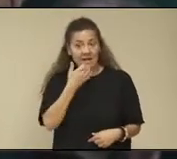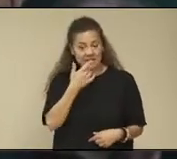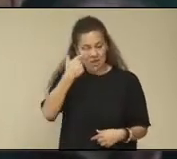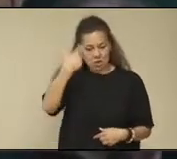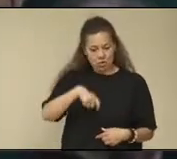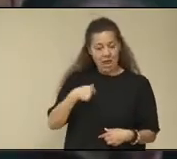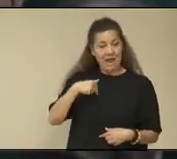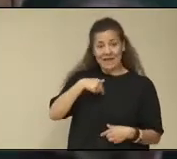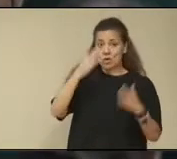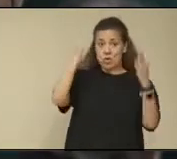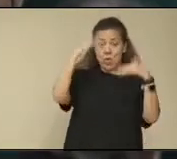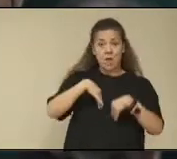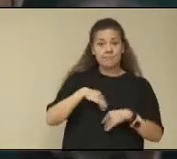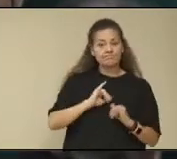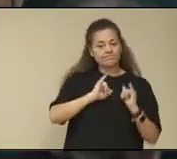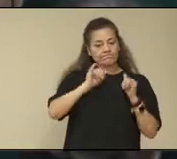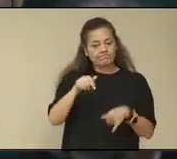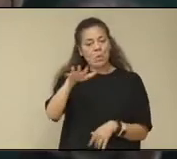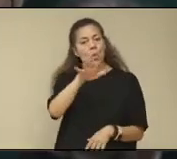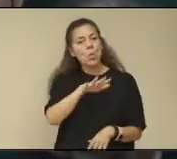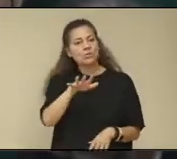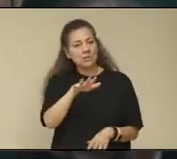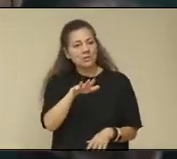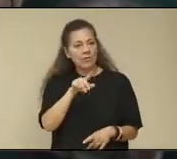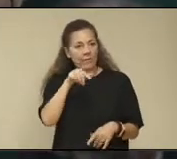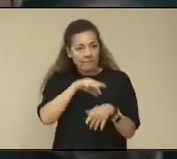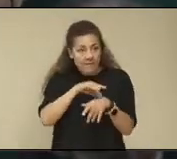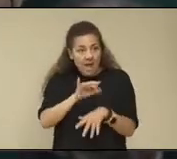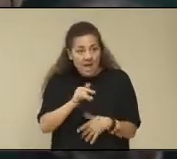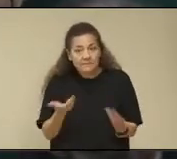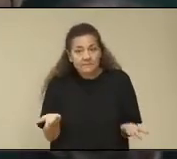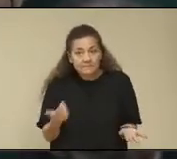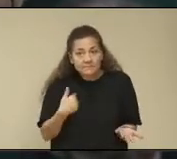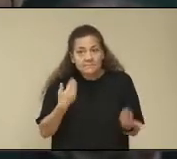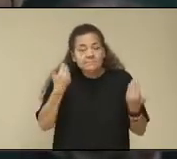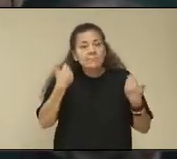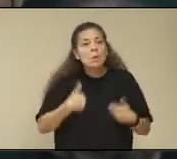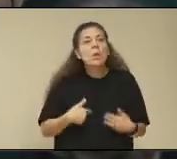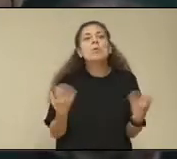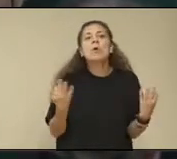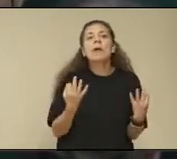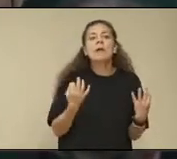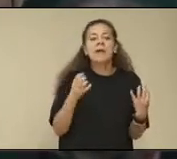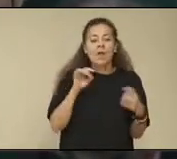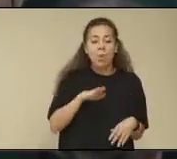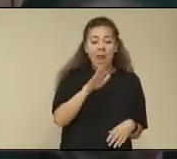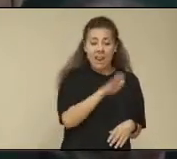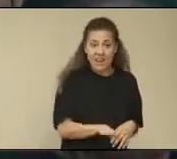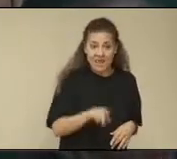aquí no la tengo, aparezco en un sitio de estos, mi cuerpo se comportaría como el de un niño de ellos.